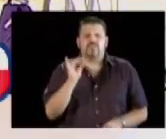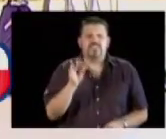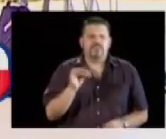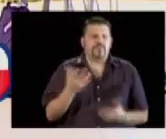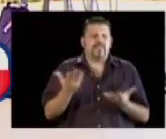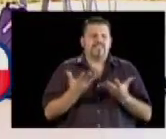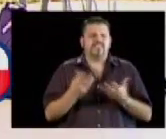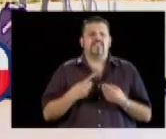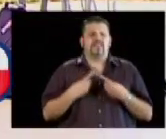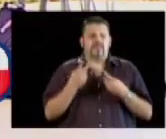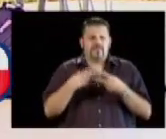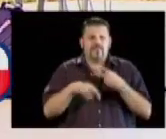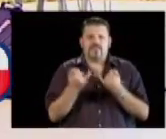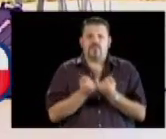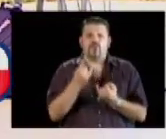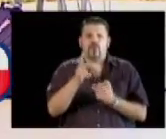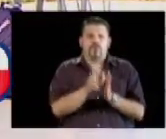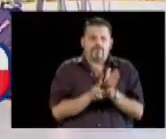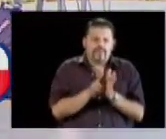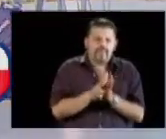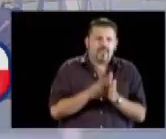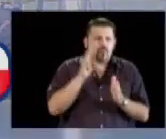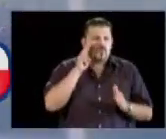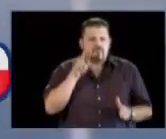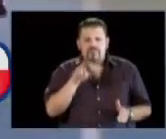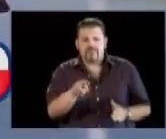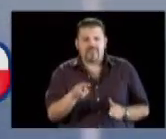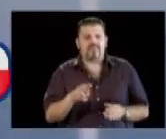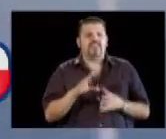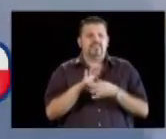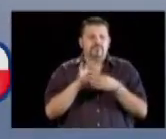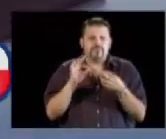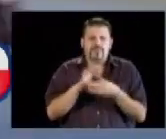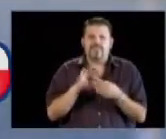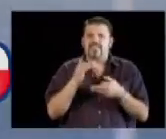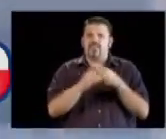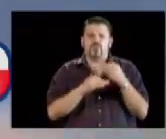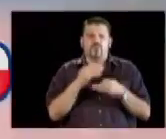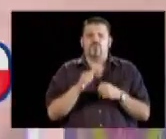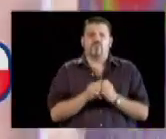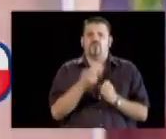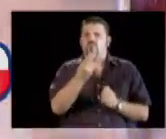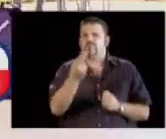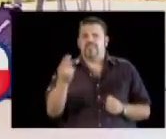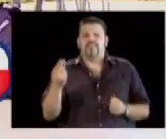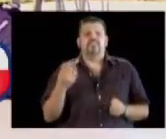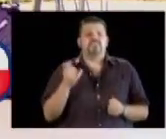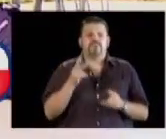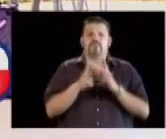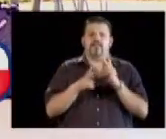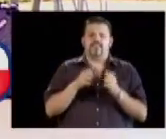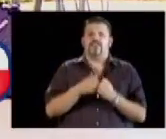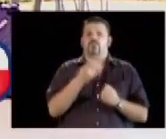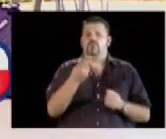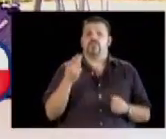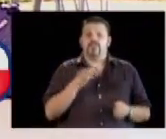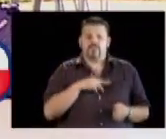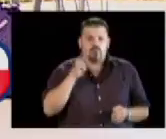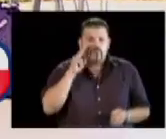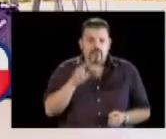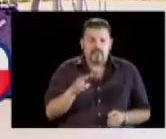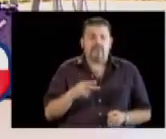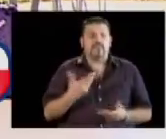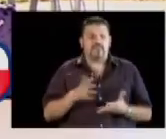Viene un video donde platica por ustedes, este DVD, lo pone en cualquier lado y va a platicar por ustedes. Y viene